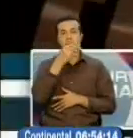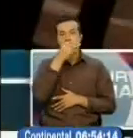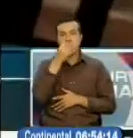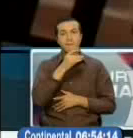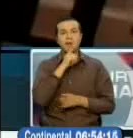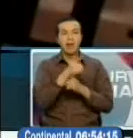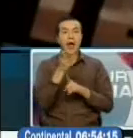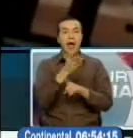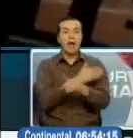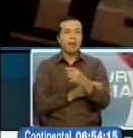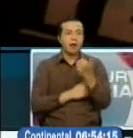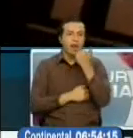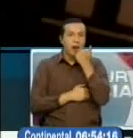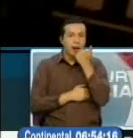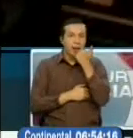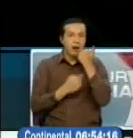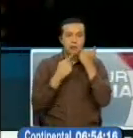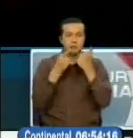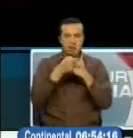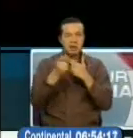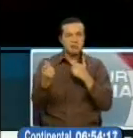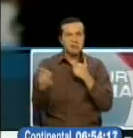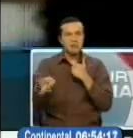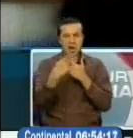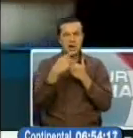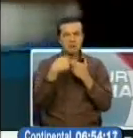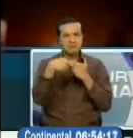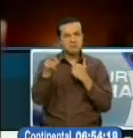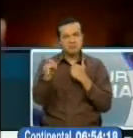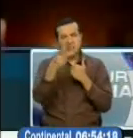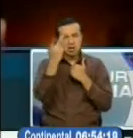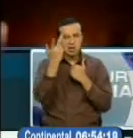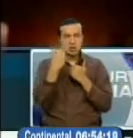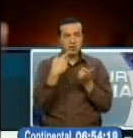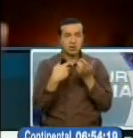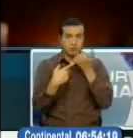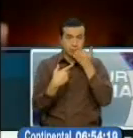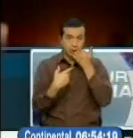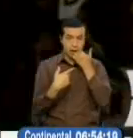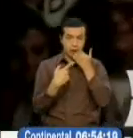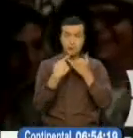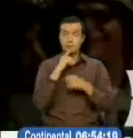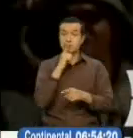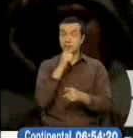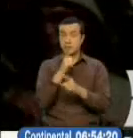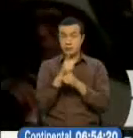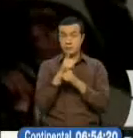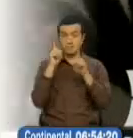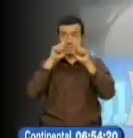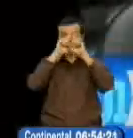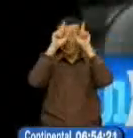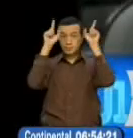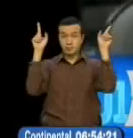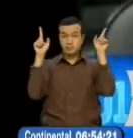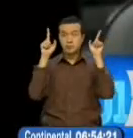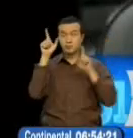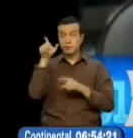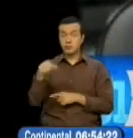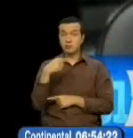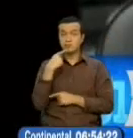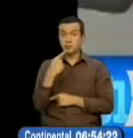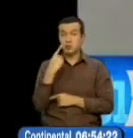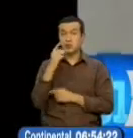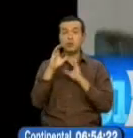de los audios del jefe de Estado ordenando el pago de sobornos, con lo que se comprueba las declaraciones del empresario Josly Batista y